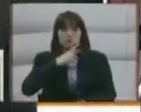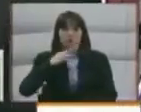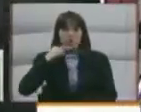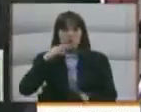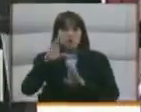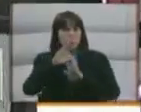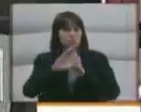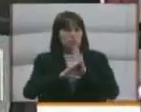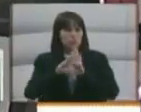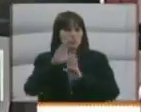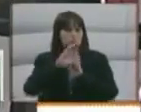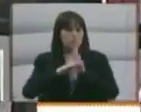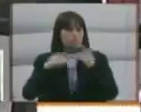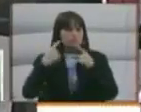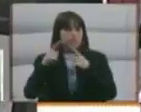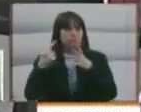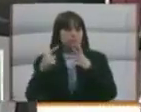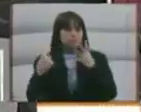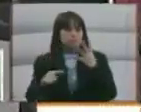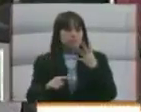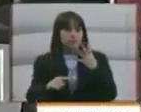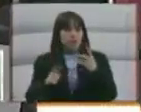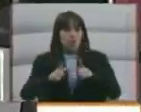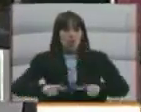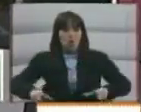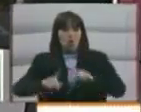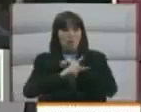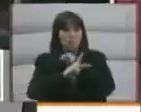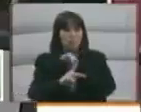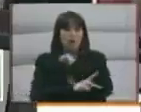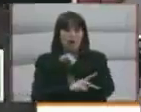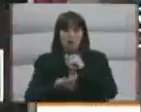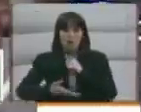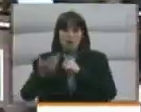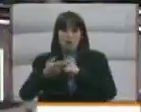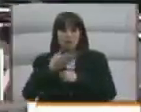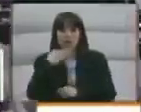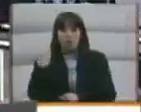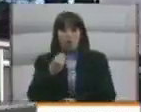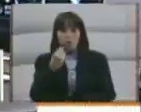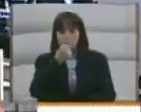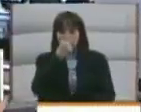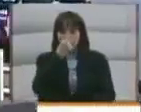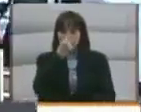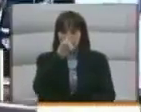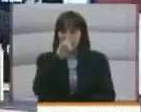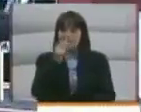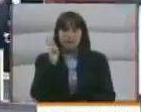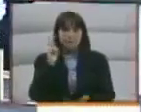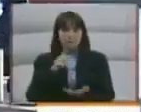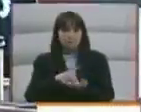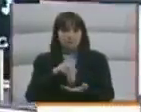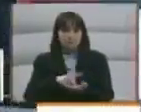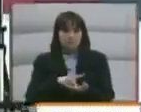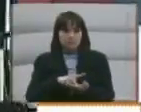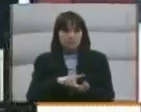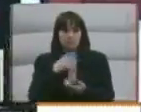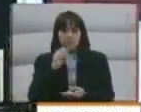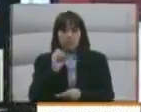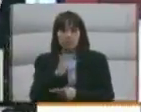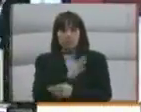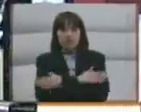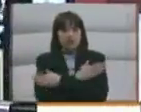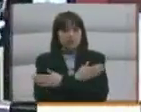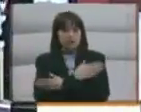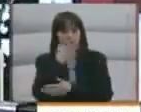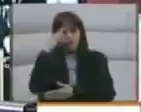como lo vieron, y sobre todo un espacio muy bueno para los más chamos, para los más jóvenes. Aquí llegan, Belinglés dice, felicitaciones, Dios te